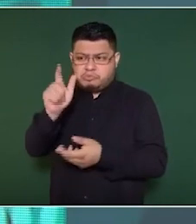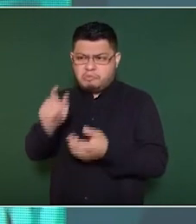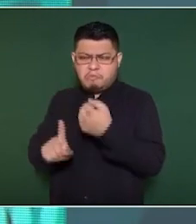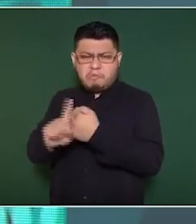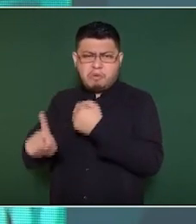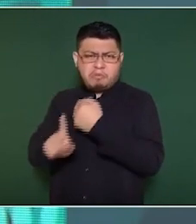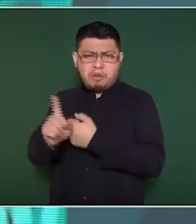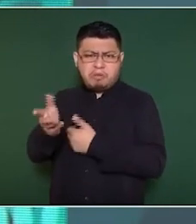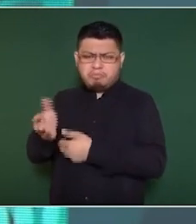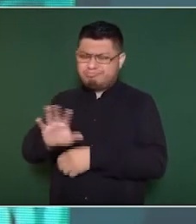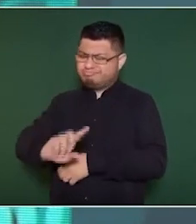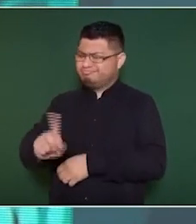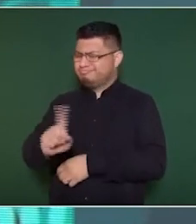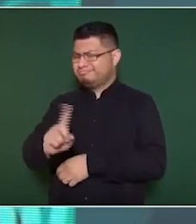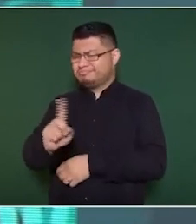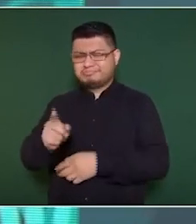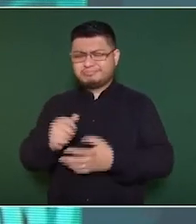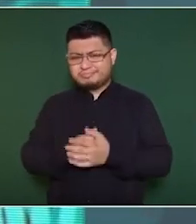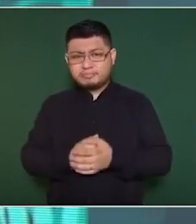pero no por la gente,